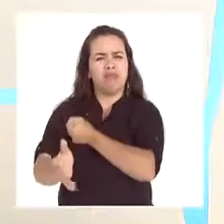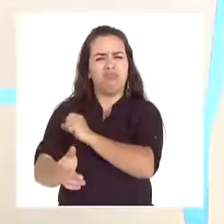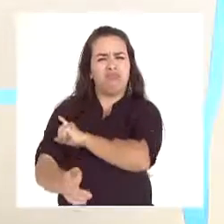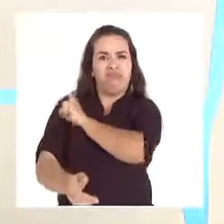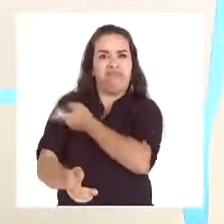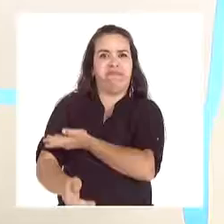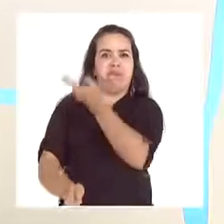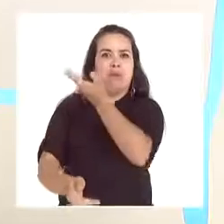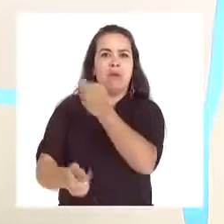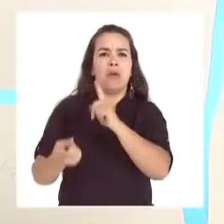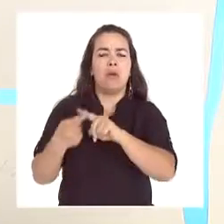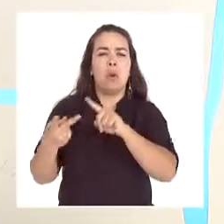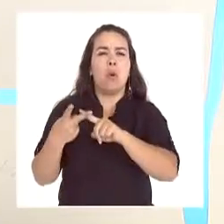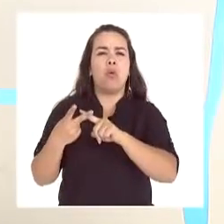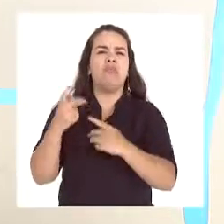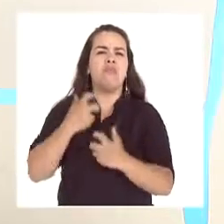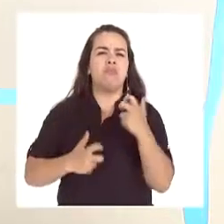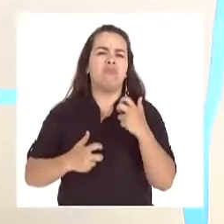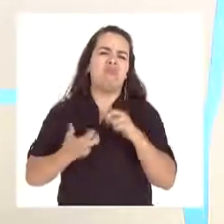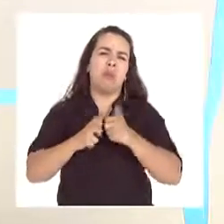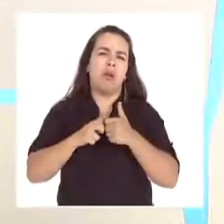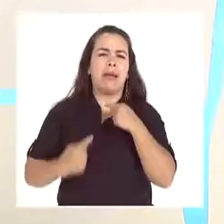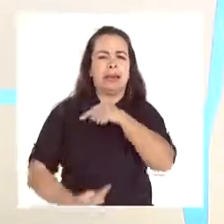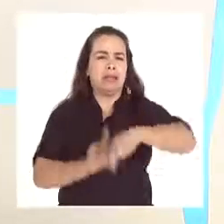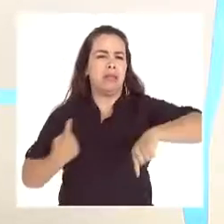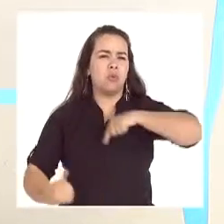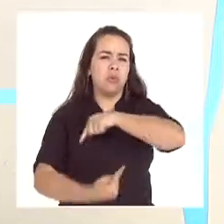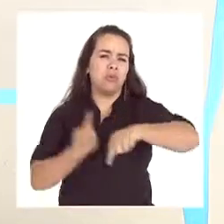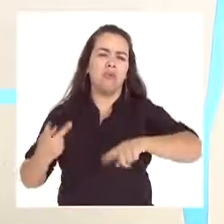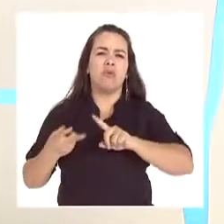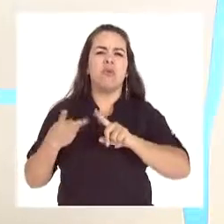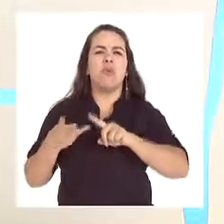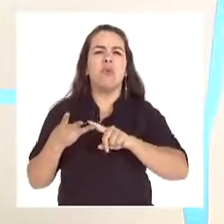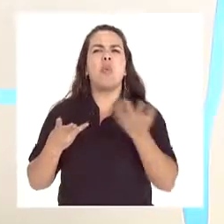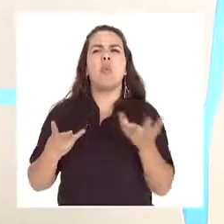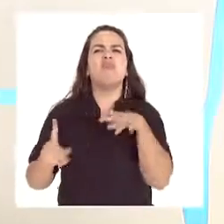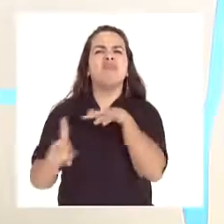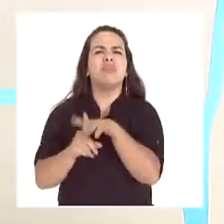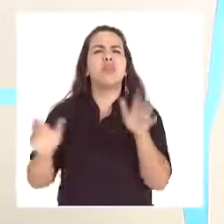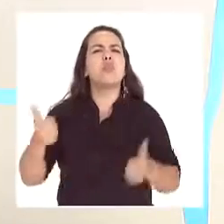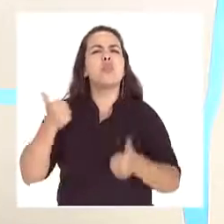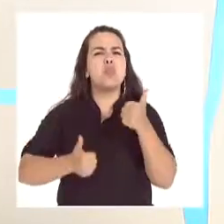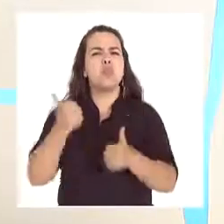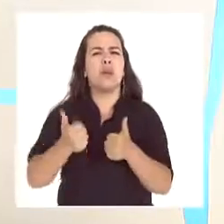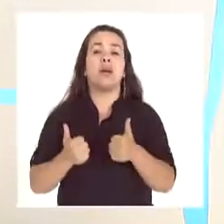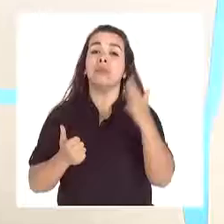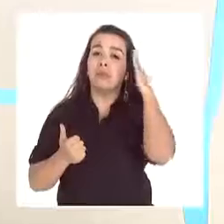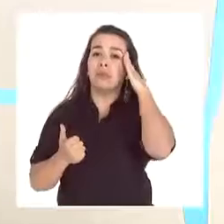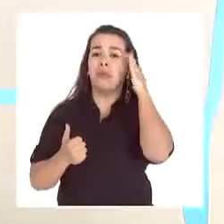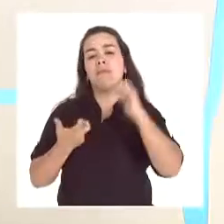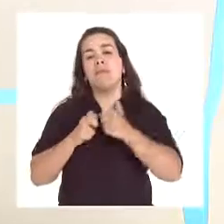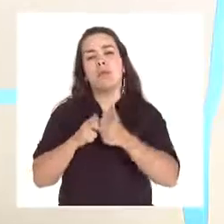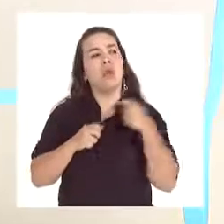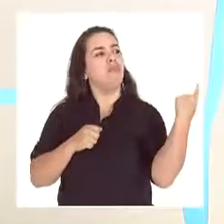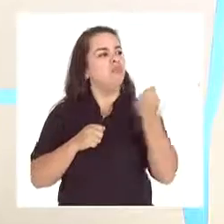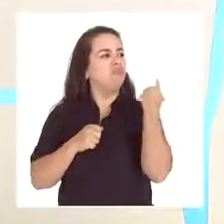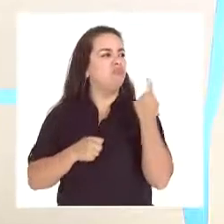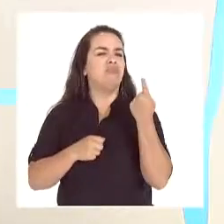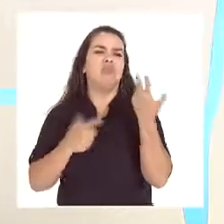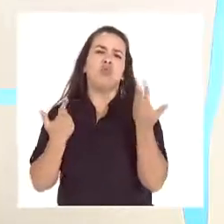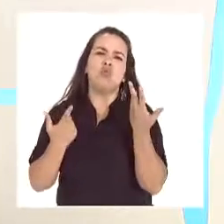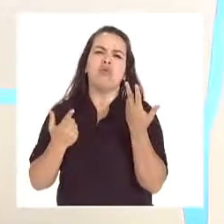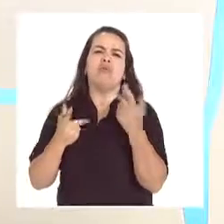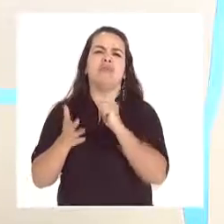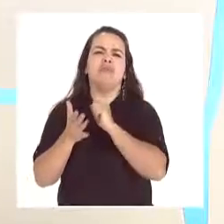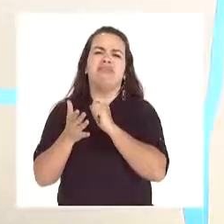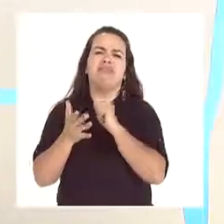¿Y esto es un problema circulatorio? ¿O cómo se le denomina esto? Porque es que la gente nos escribe mucho, hablen de hipertensión, ¿por qué